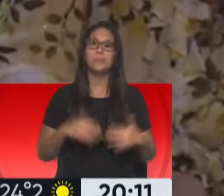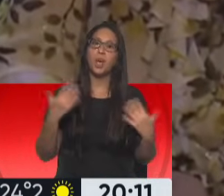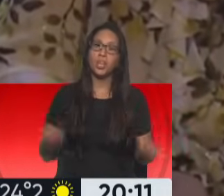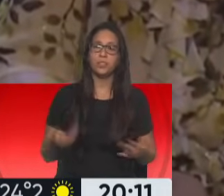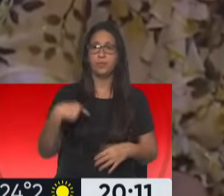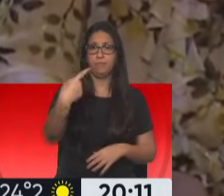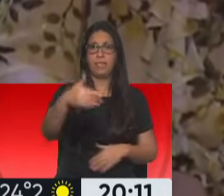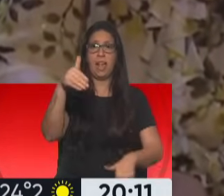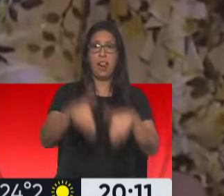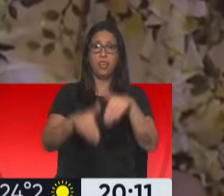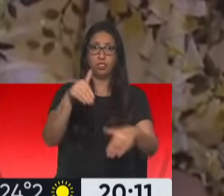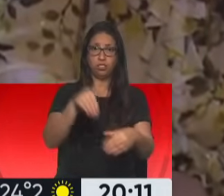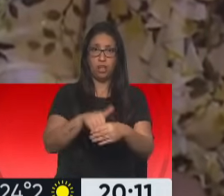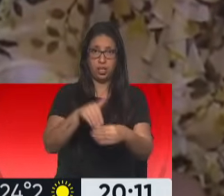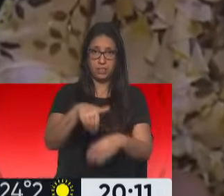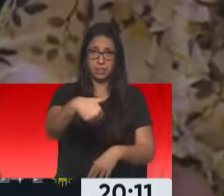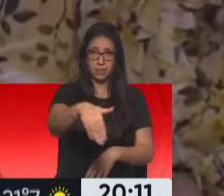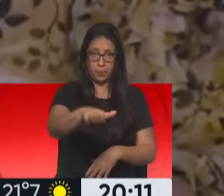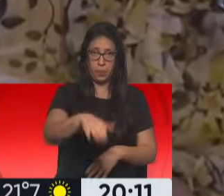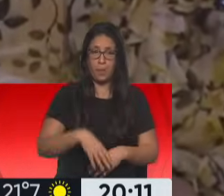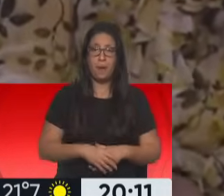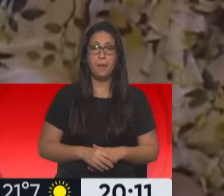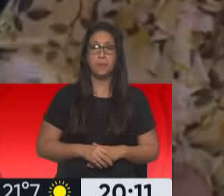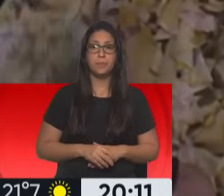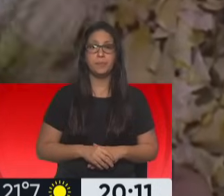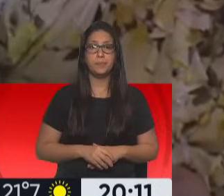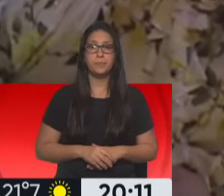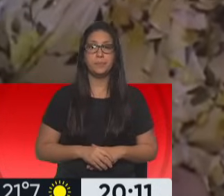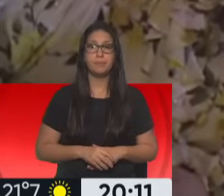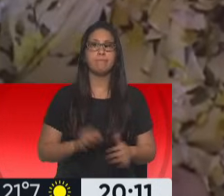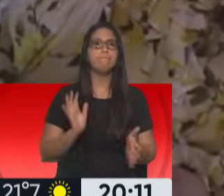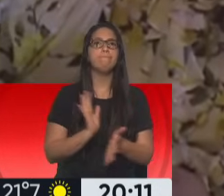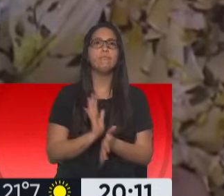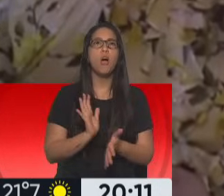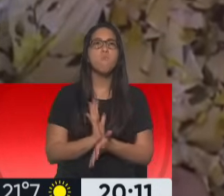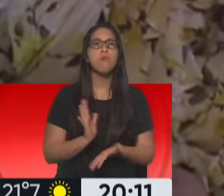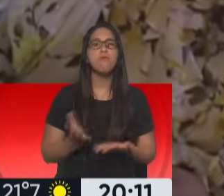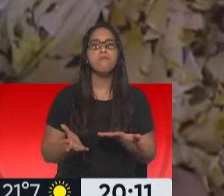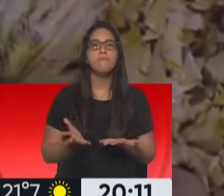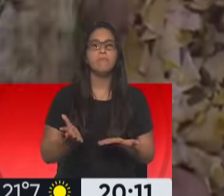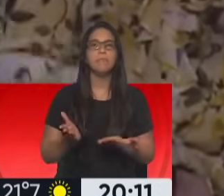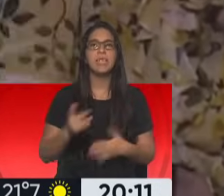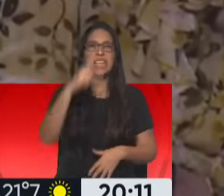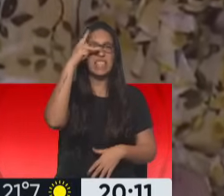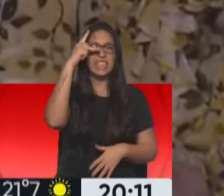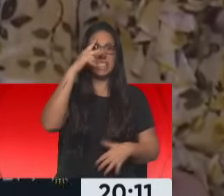esta elección también va a significar el techo del